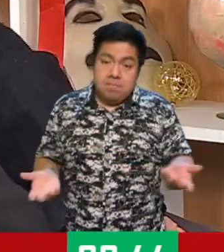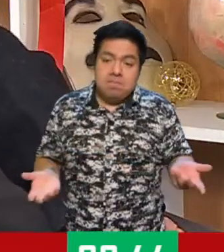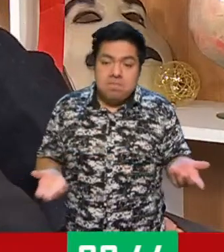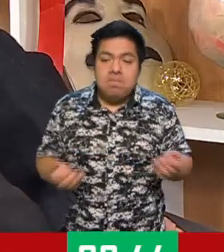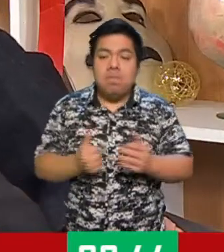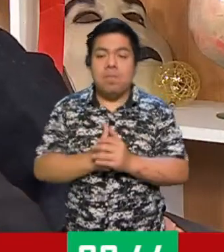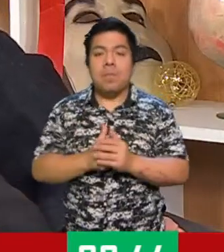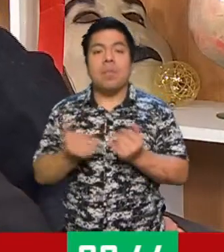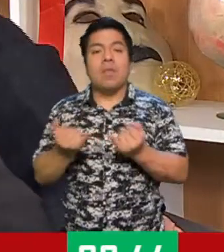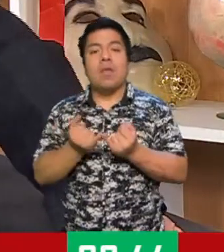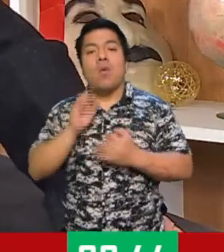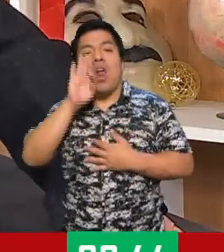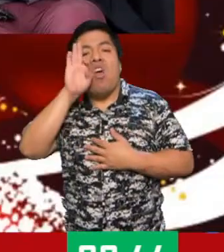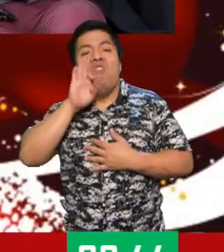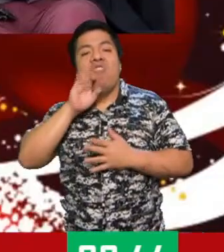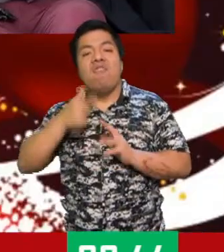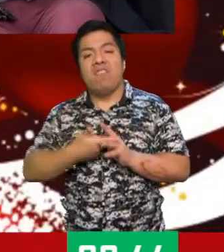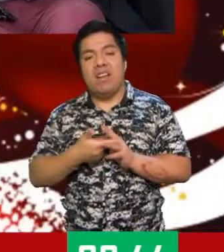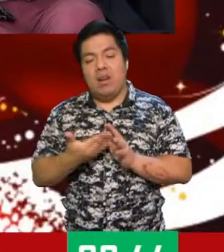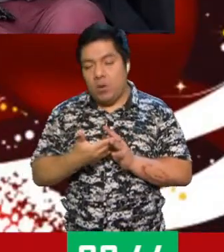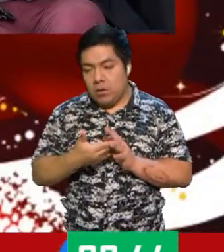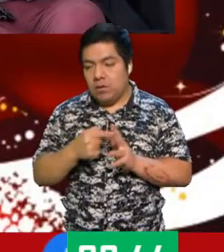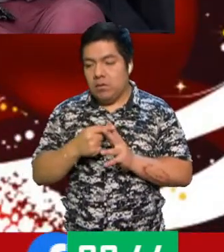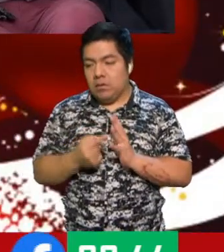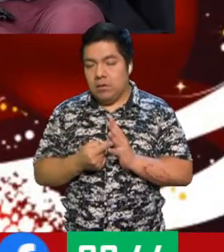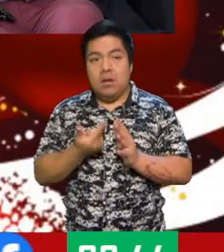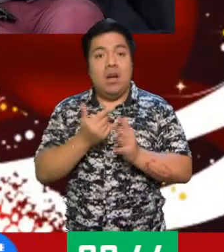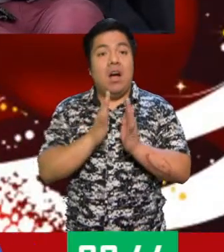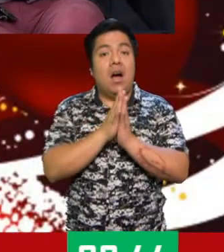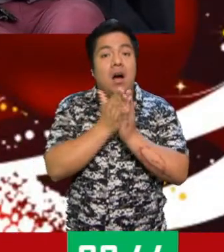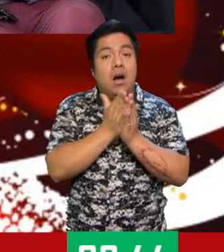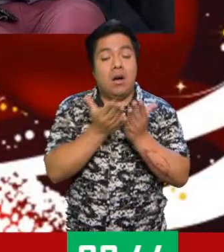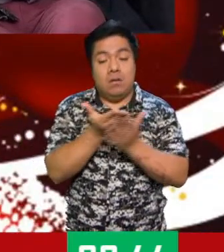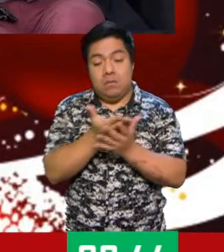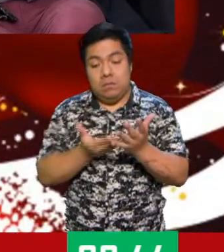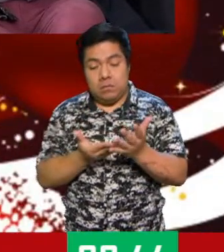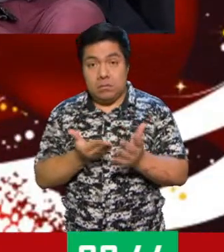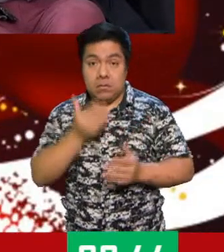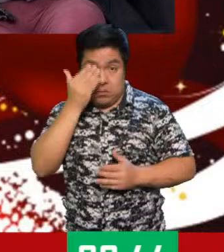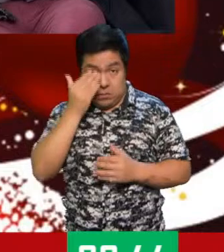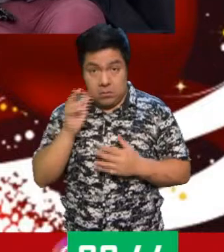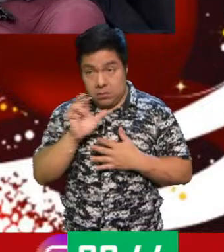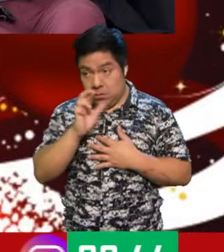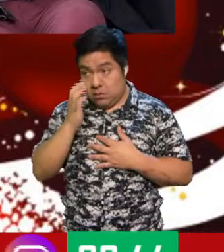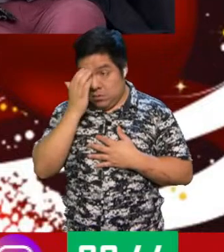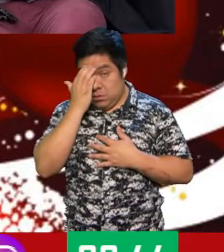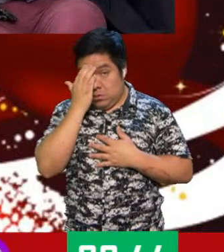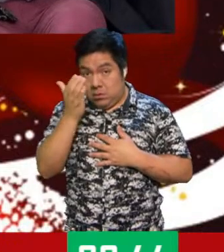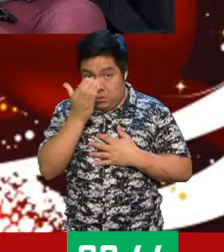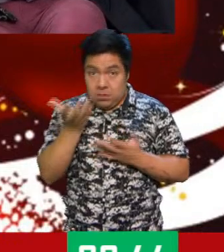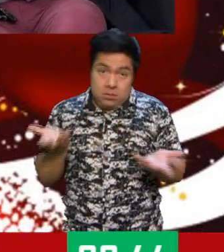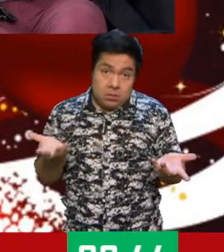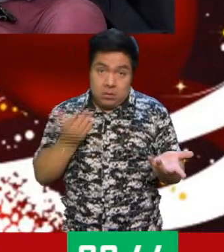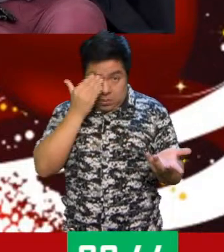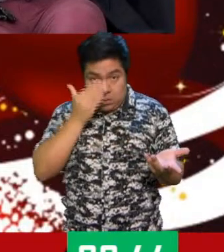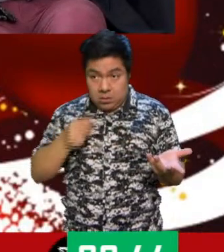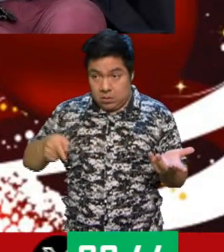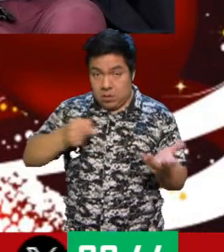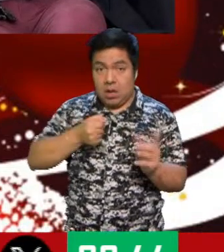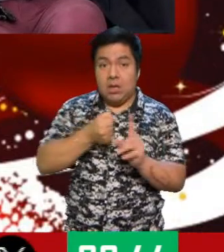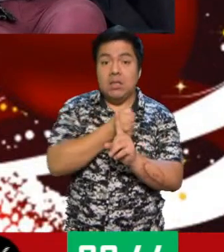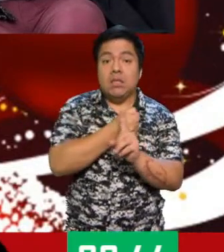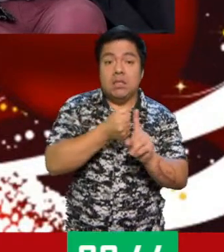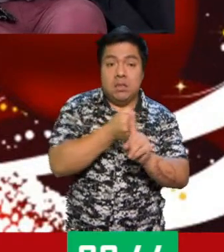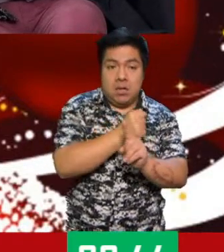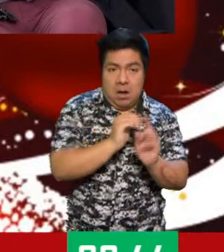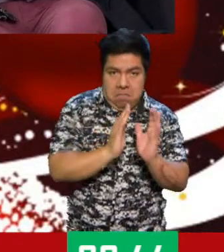al feminicidio, que hemos publicado libros, aún nosotros, hay que reconocerlo, participamos de esta violencia y de